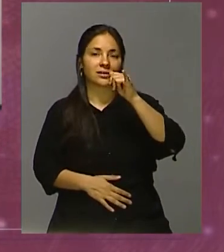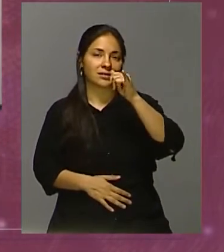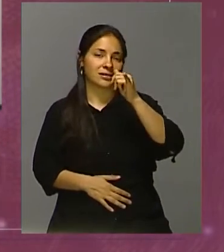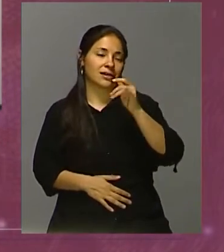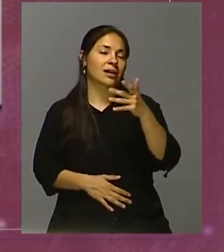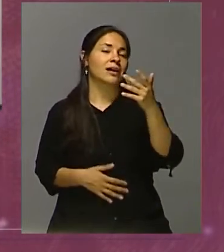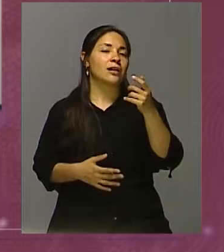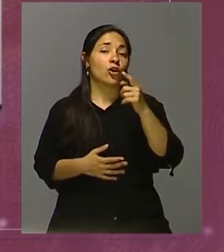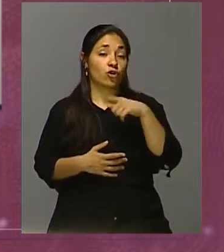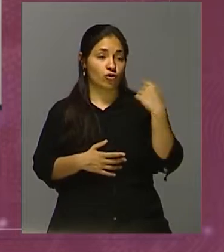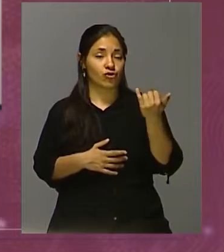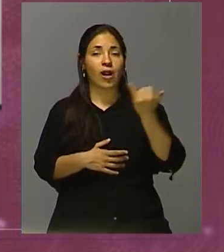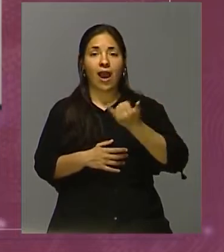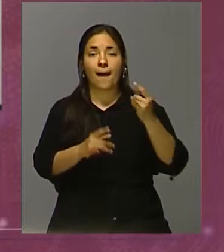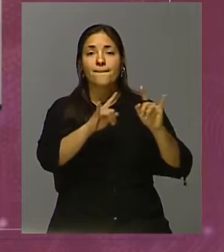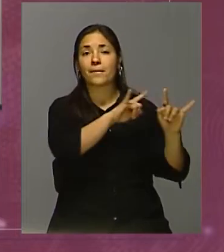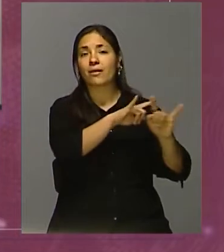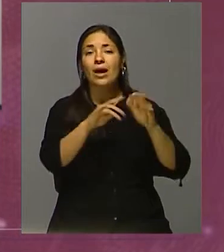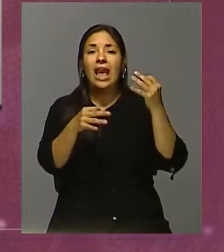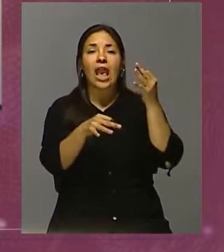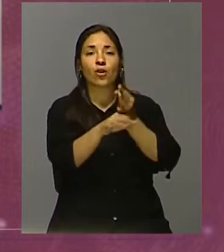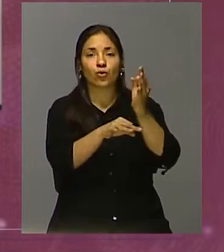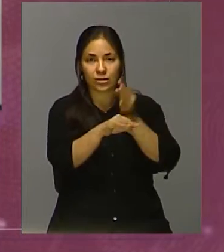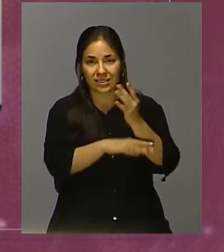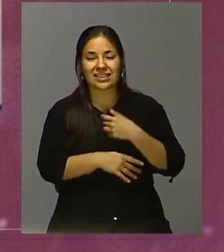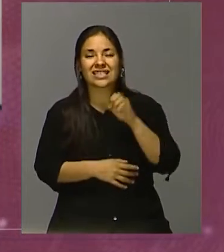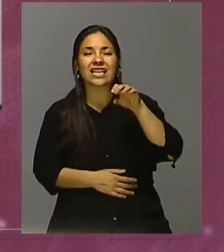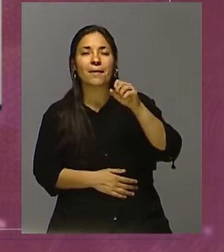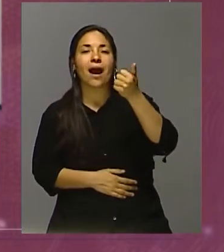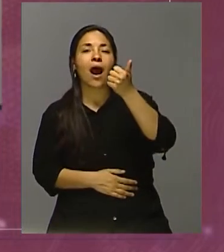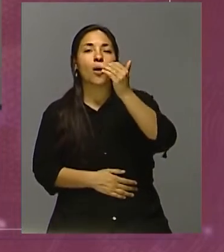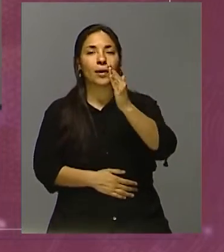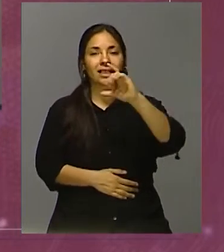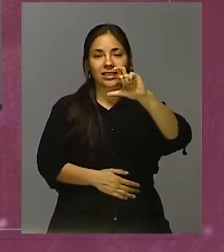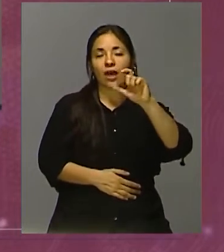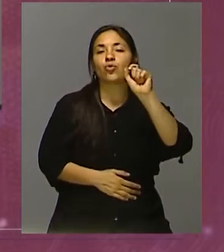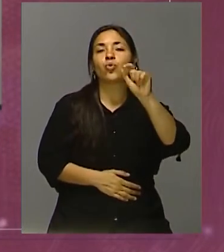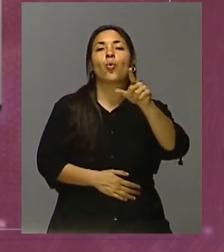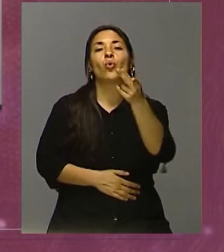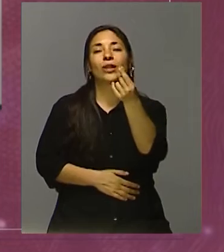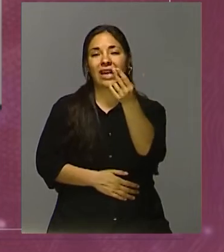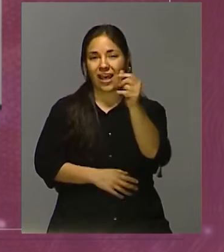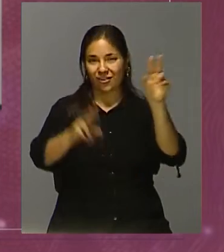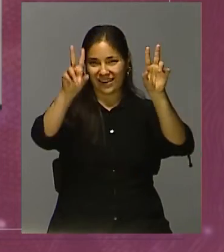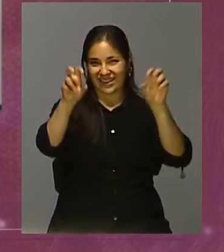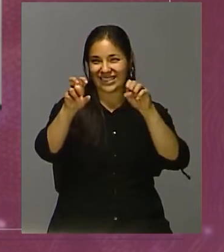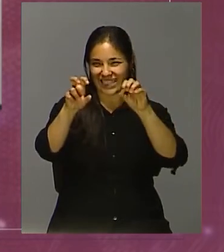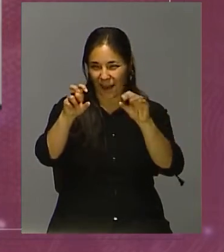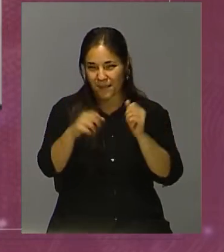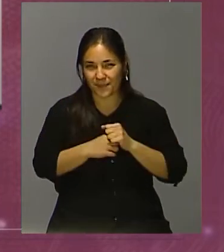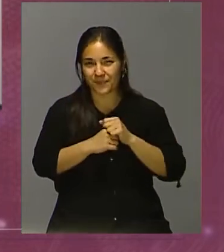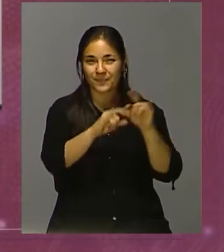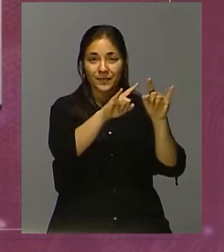tenemos una plataforma educativa que se llama el ABC de tu dinero. Sí. Y ahí hacemos, entre otras cosas, talleres